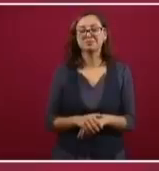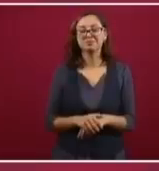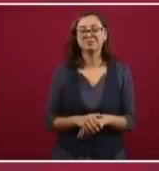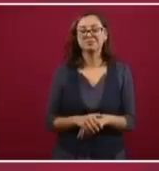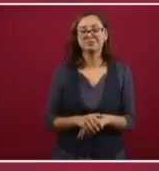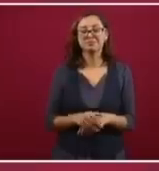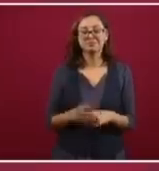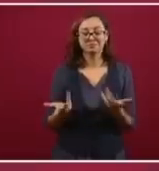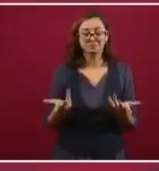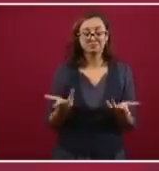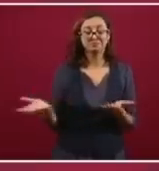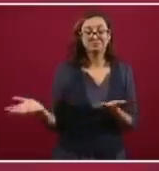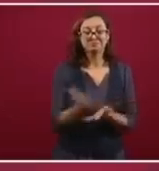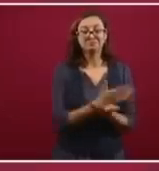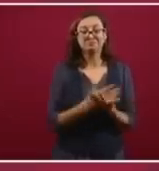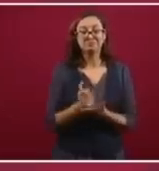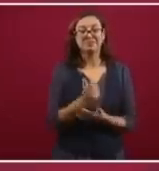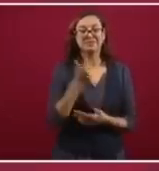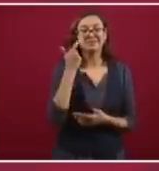7 veces superior